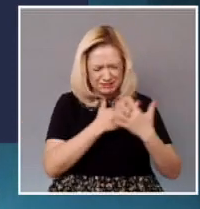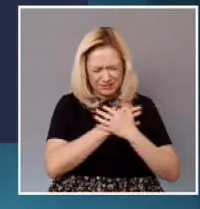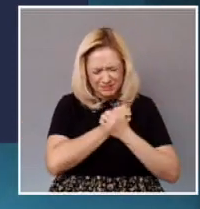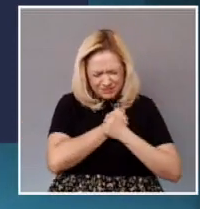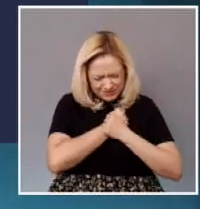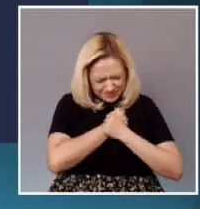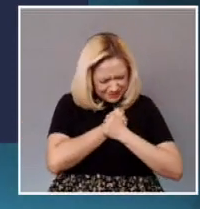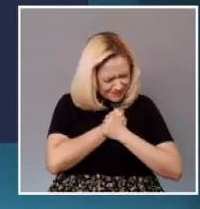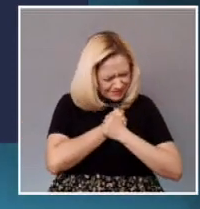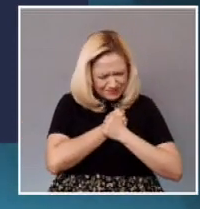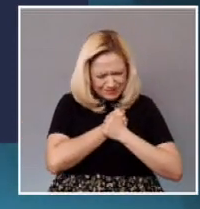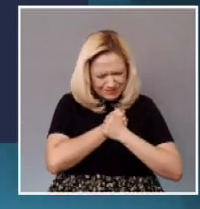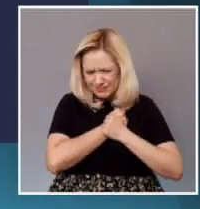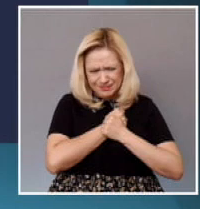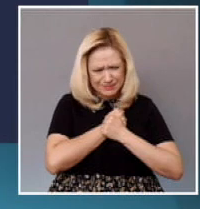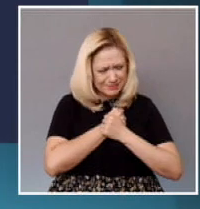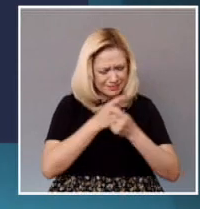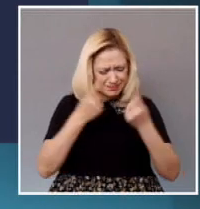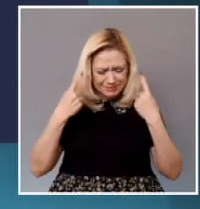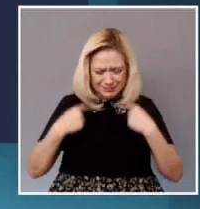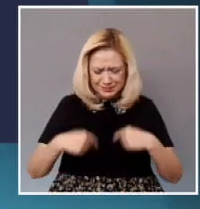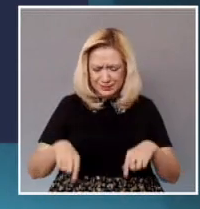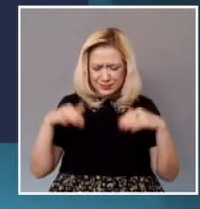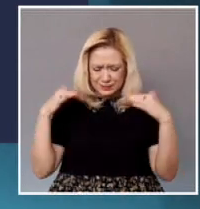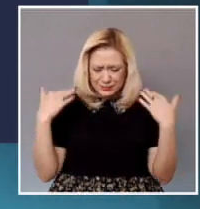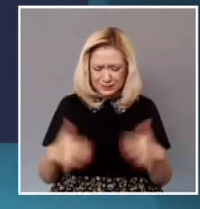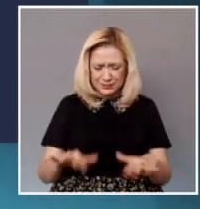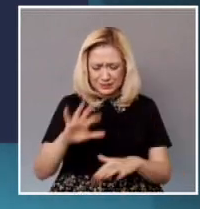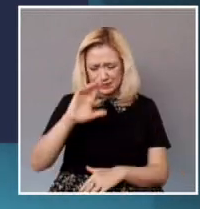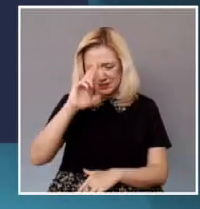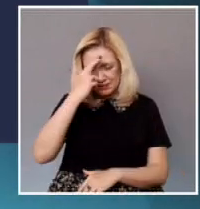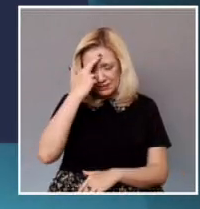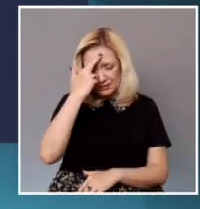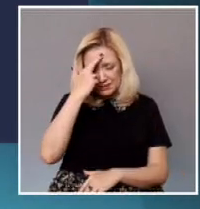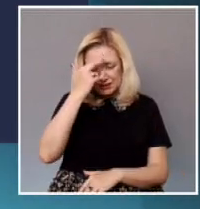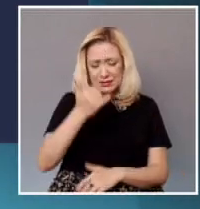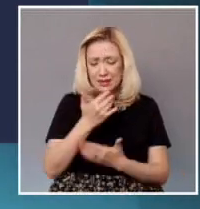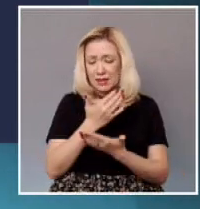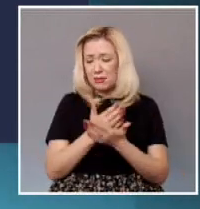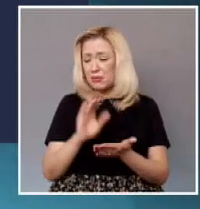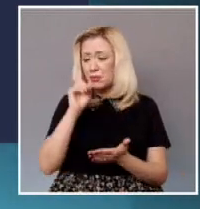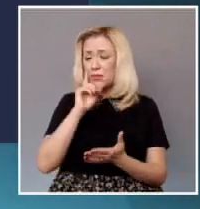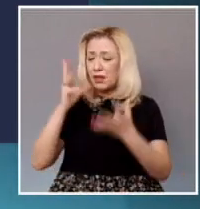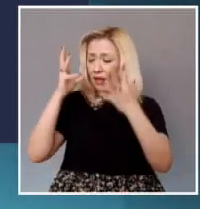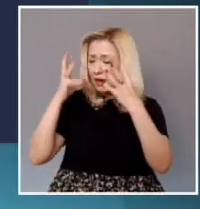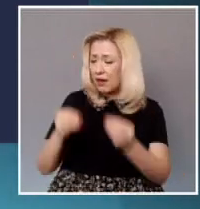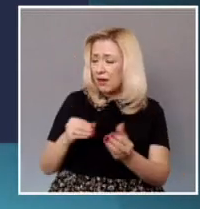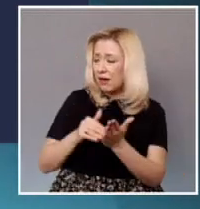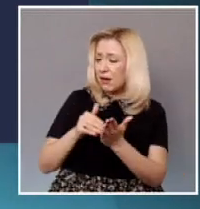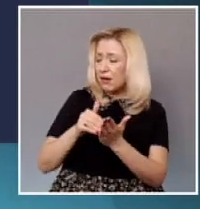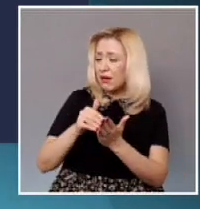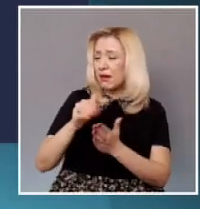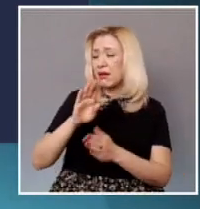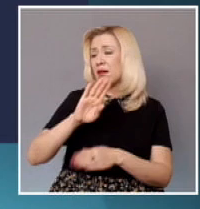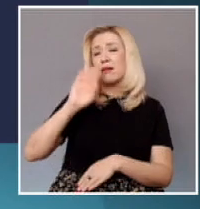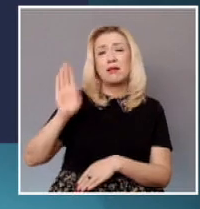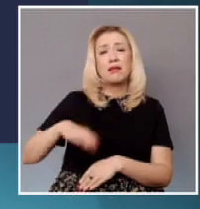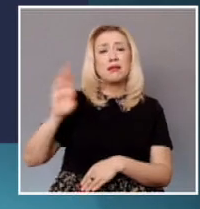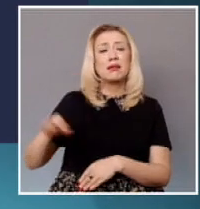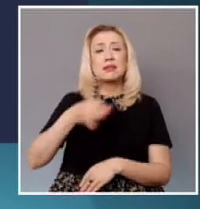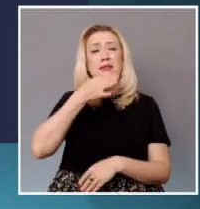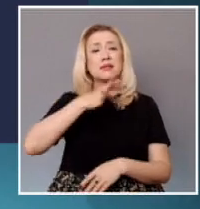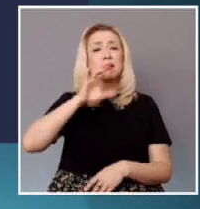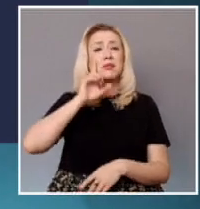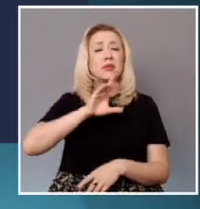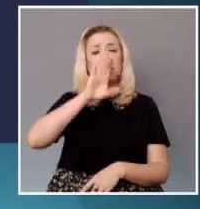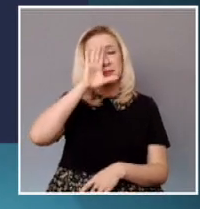duele el cuerpo, me duele la mente, al saber que miles de mujeres y niñas no lo lograron. Va por